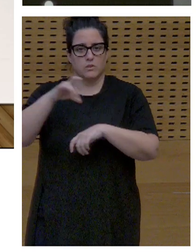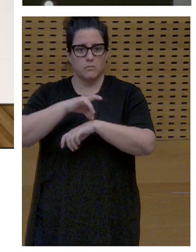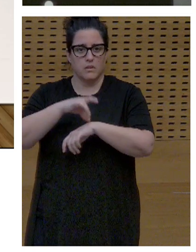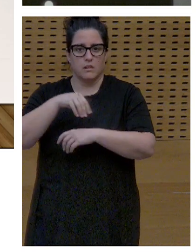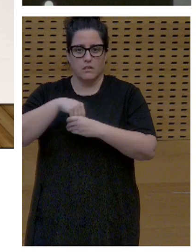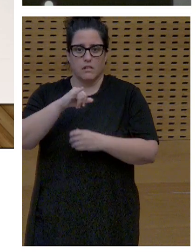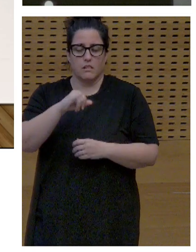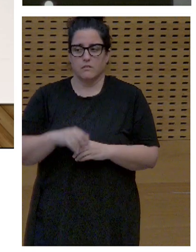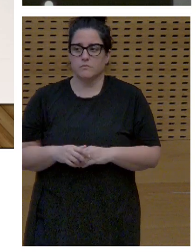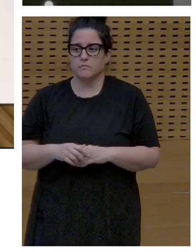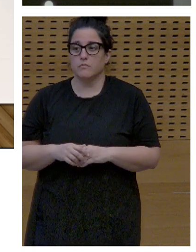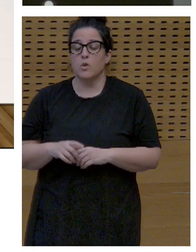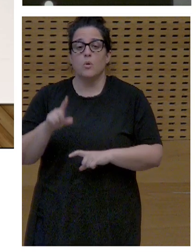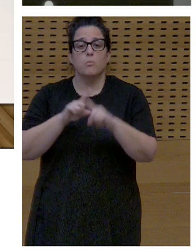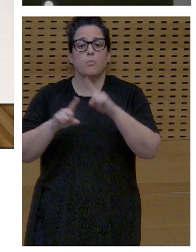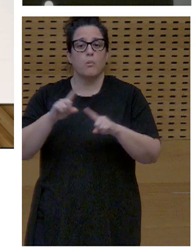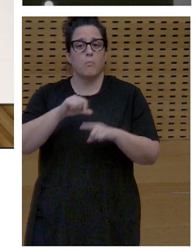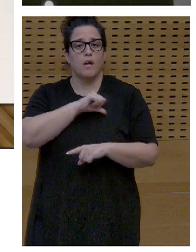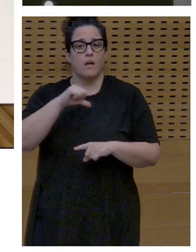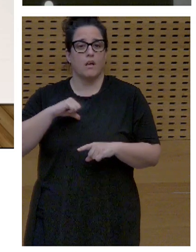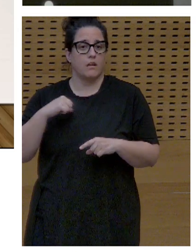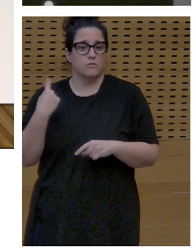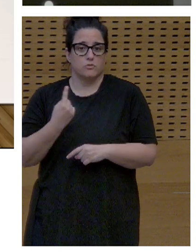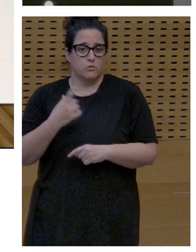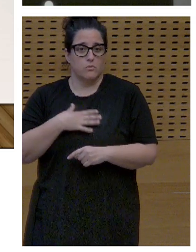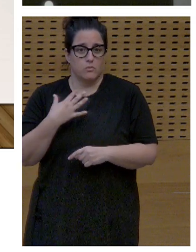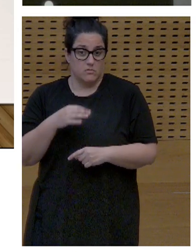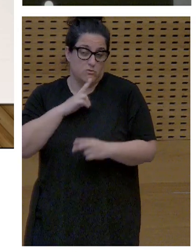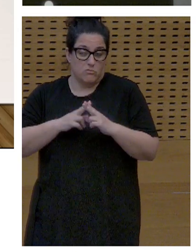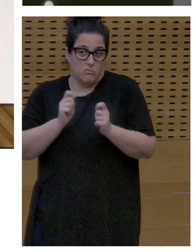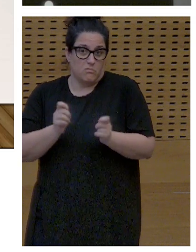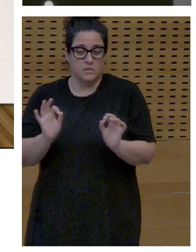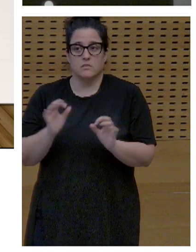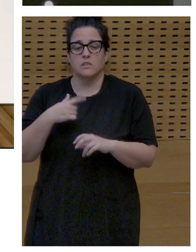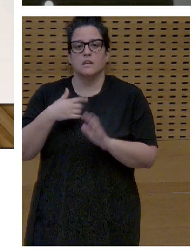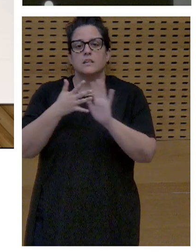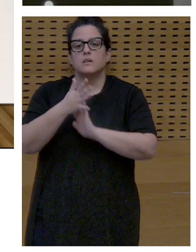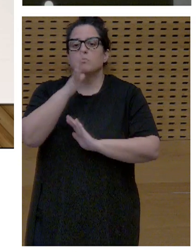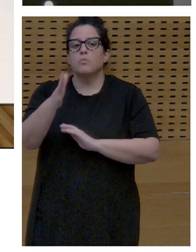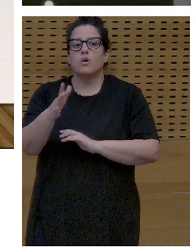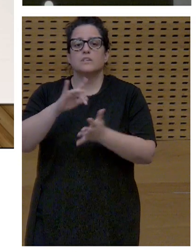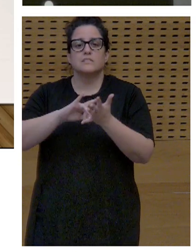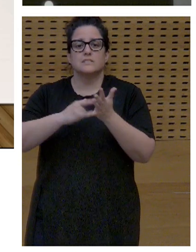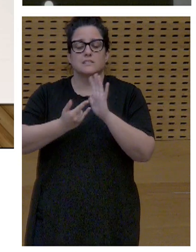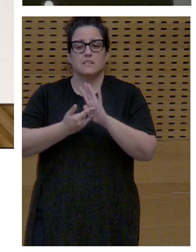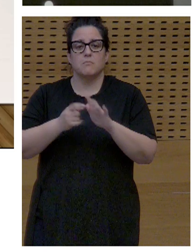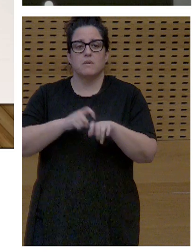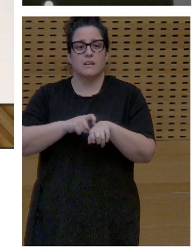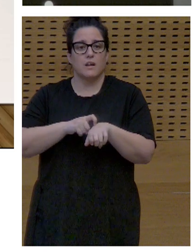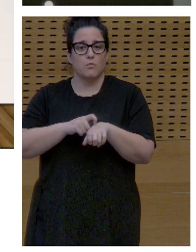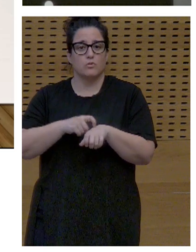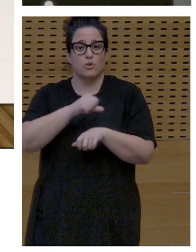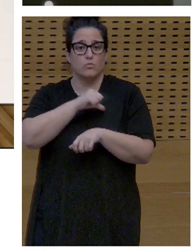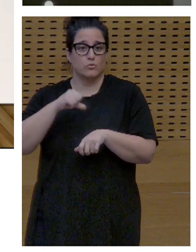Los problemas autonómicos que llamamos, que se producen por una afectación de una parte del sistema nervioso que se llama sistema nervioso